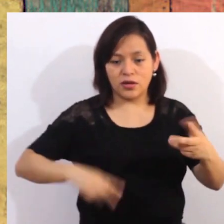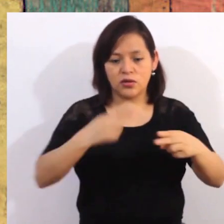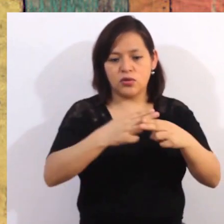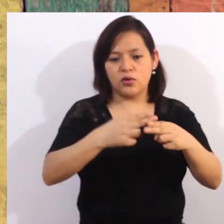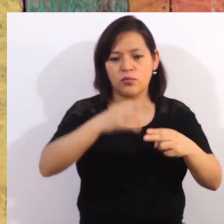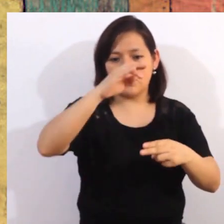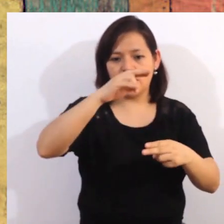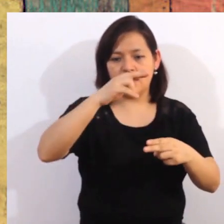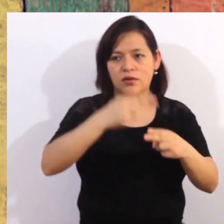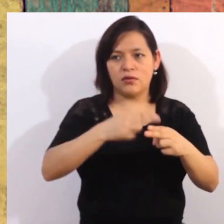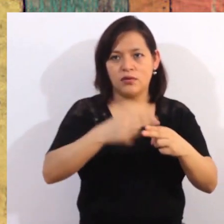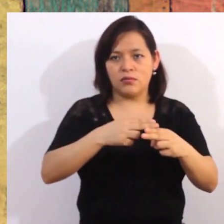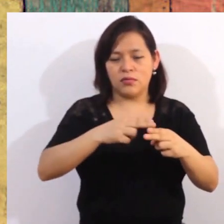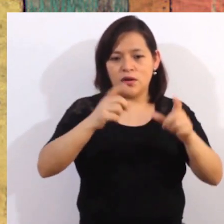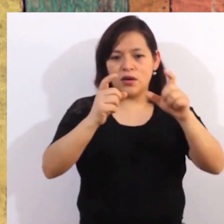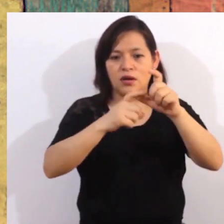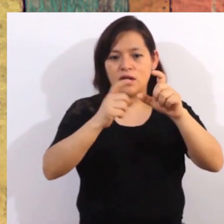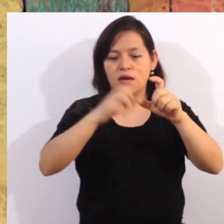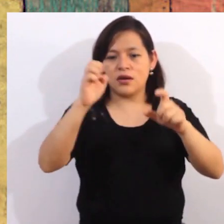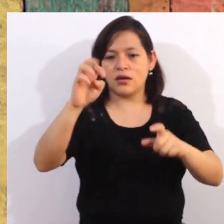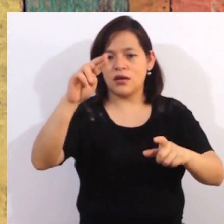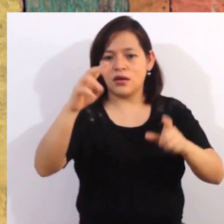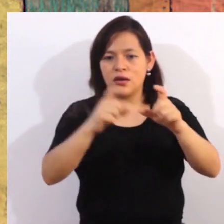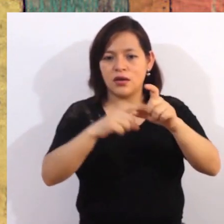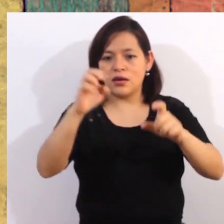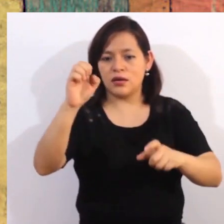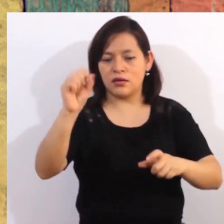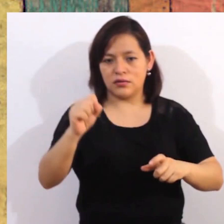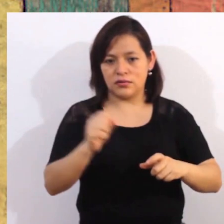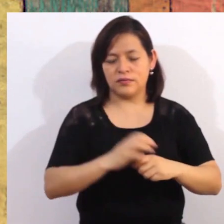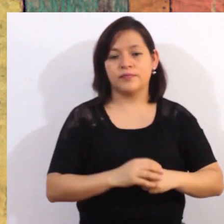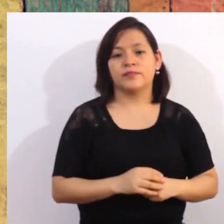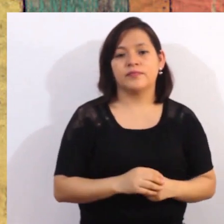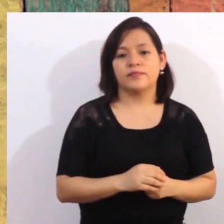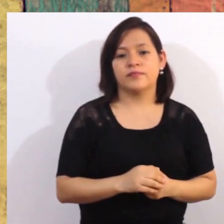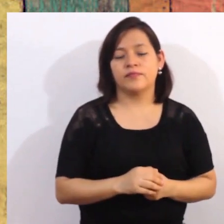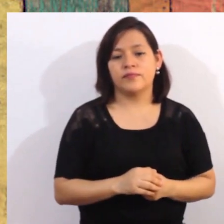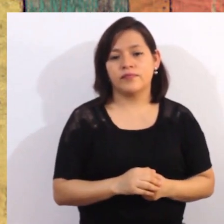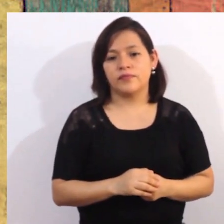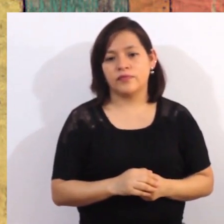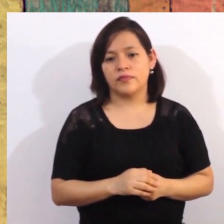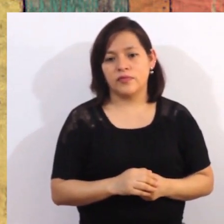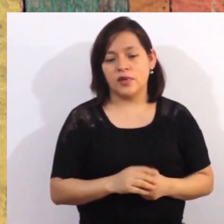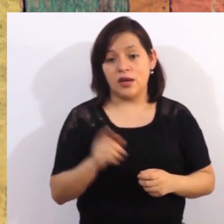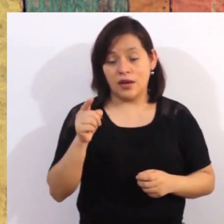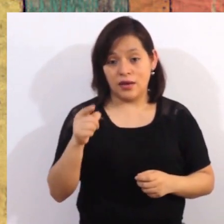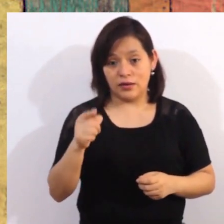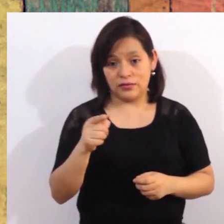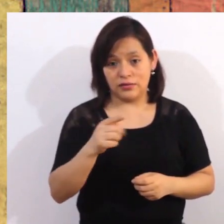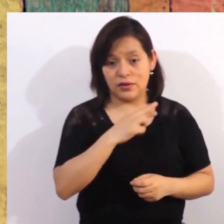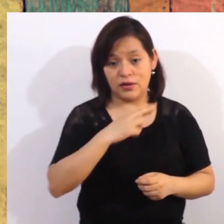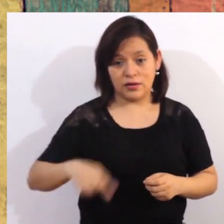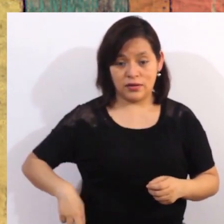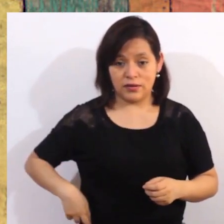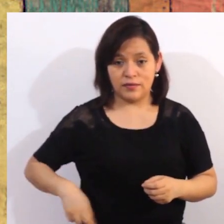Este Jerjes gobernó entre el año 486 al año 465.